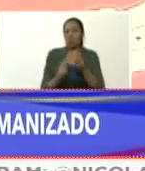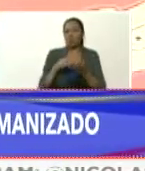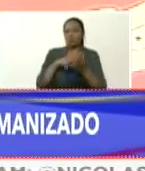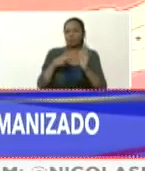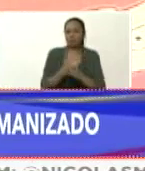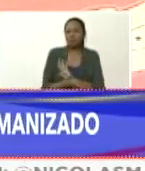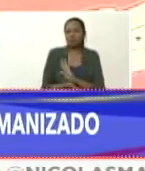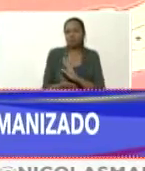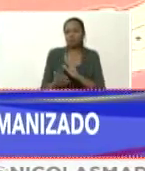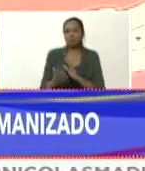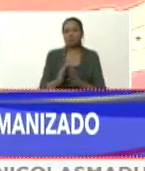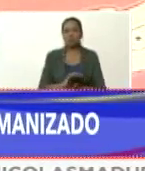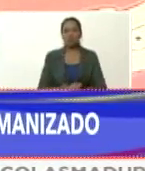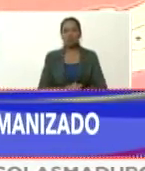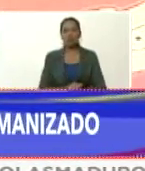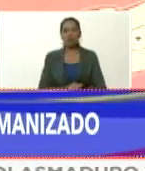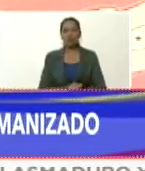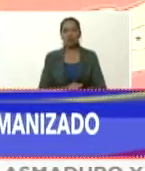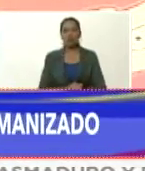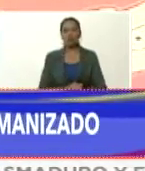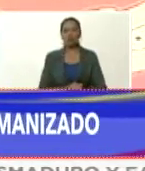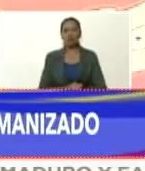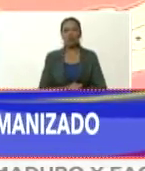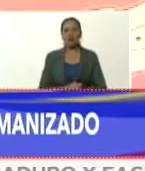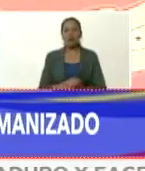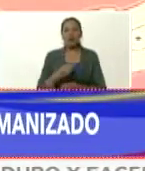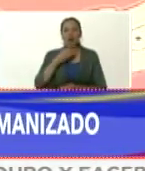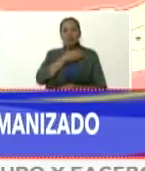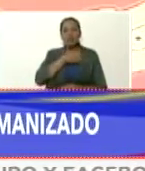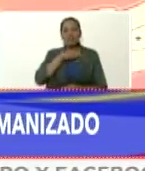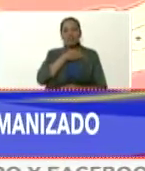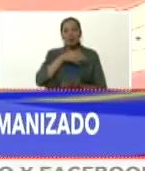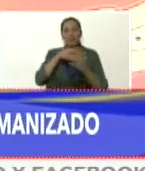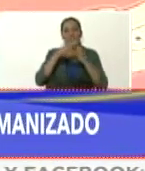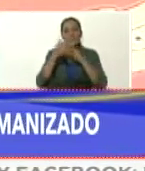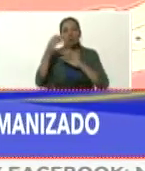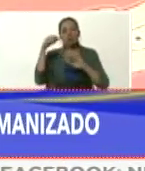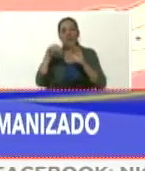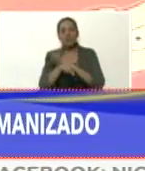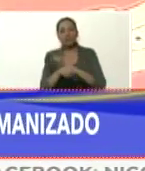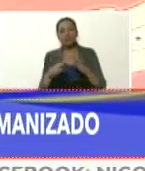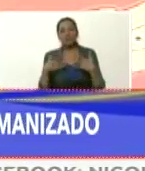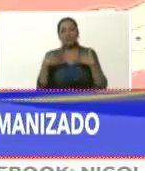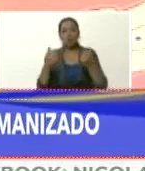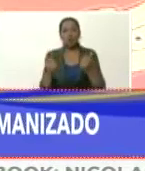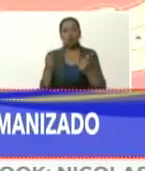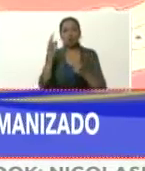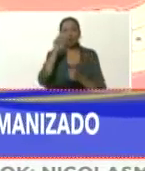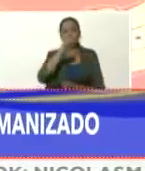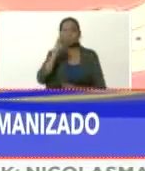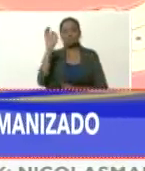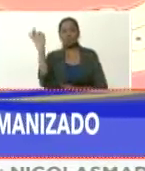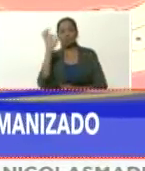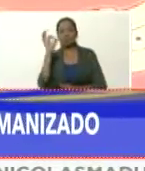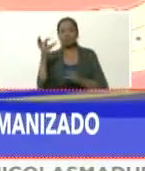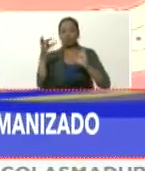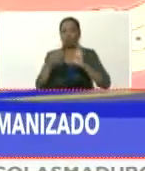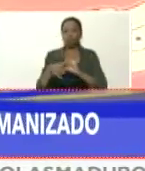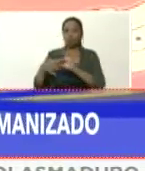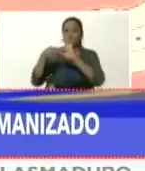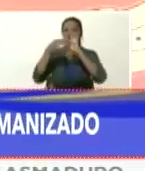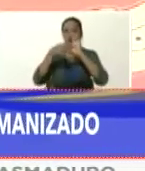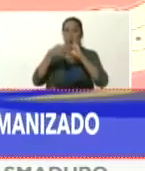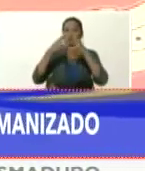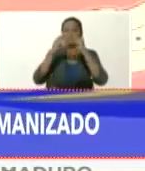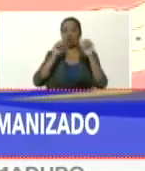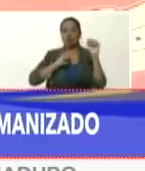articule. La misión barrio adentro, salud 100%, se articule. Todos los